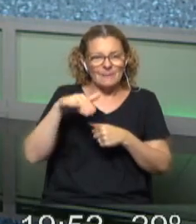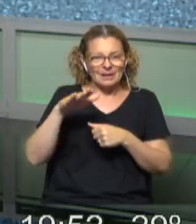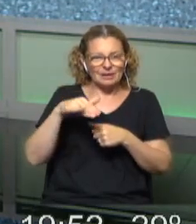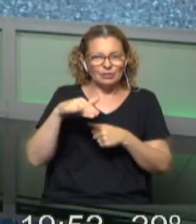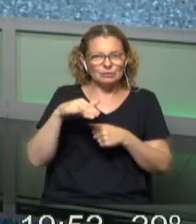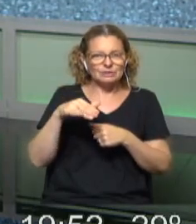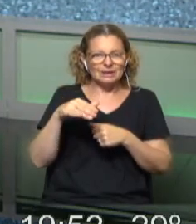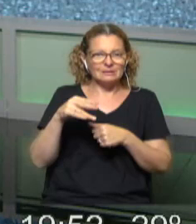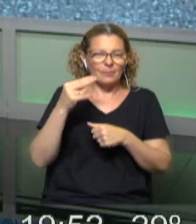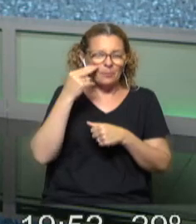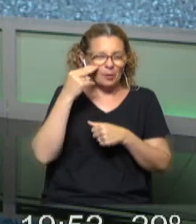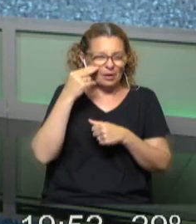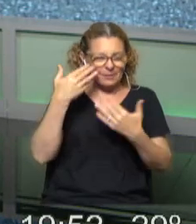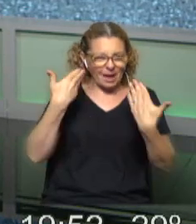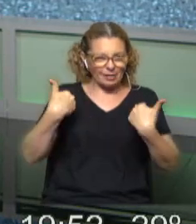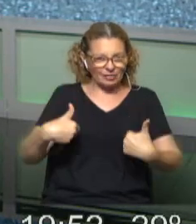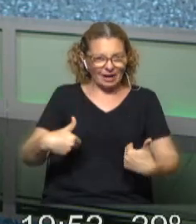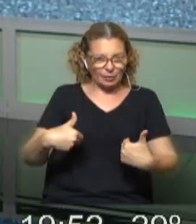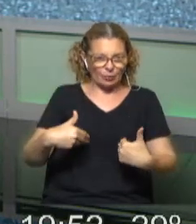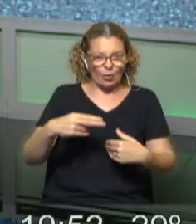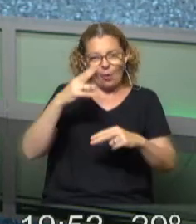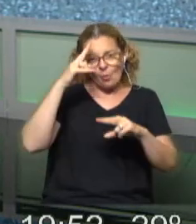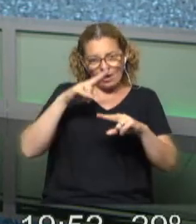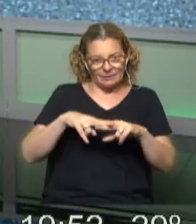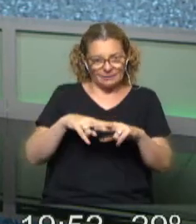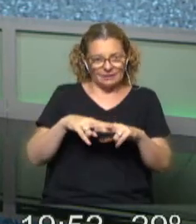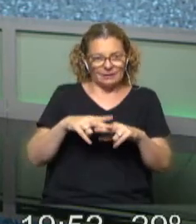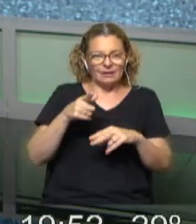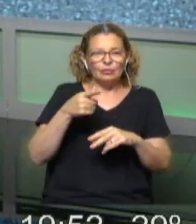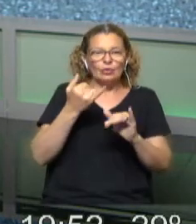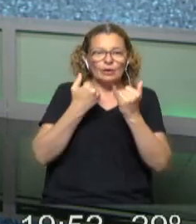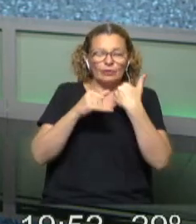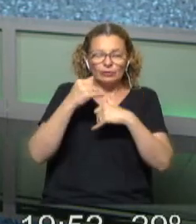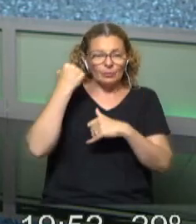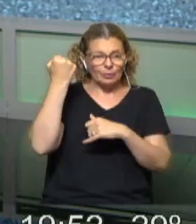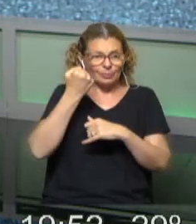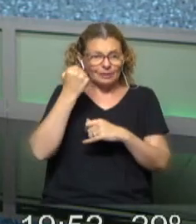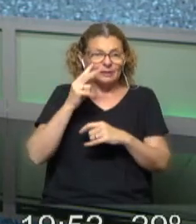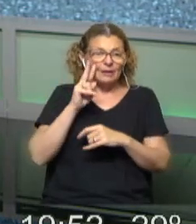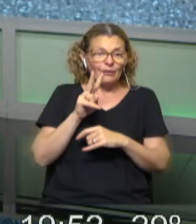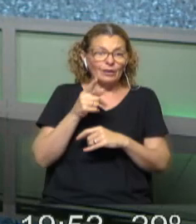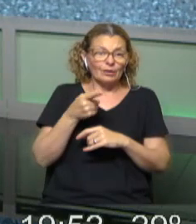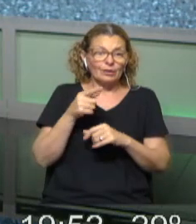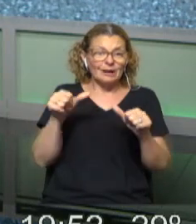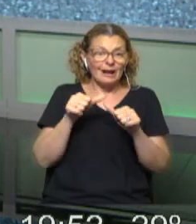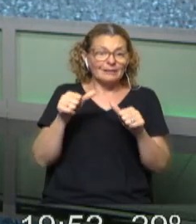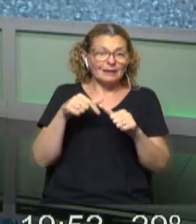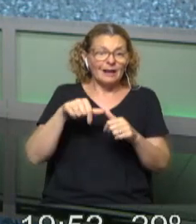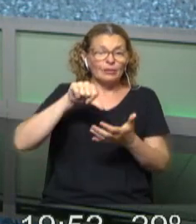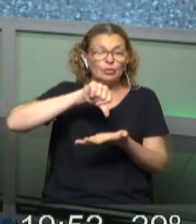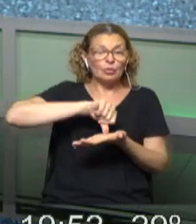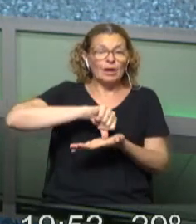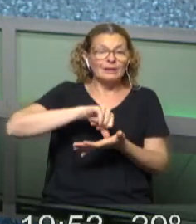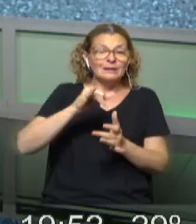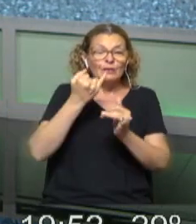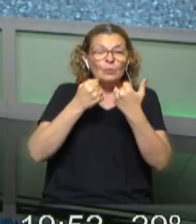hayan tenido lesiones graves o fatales. Esta es una información súper importante que tiene que ver con lo que sucede en nuestra ciudad. Este